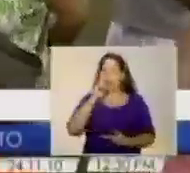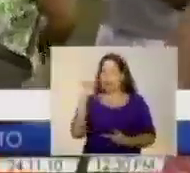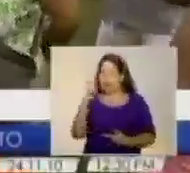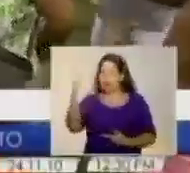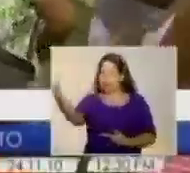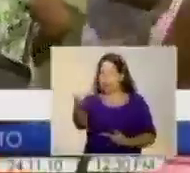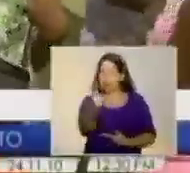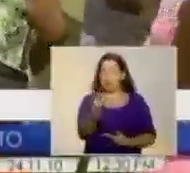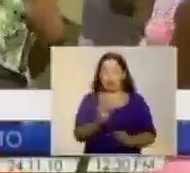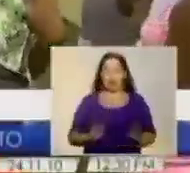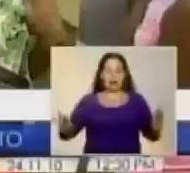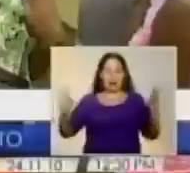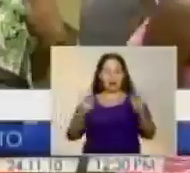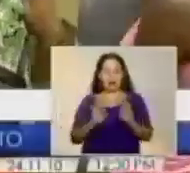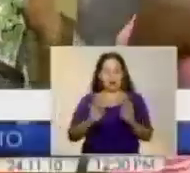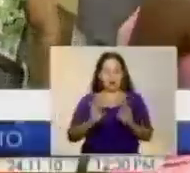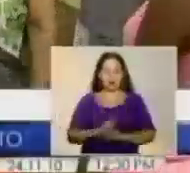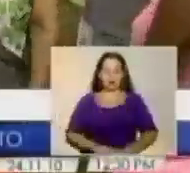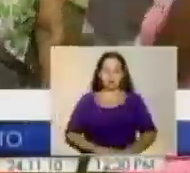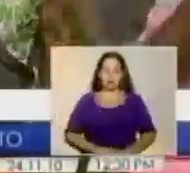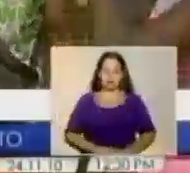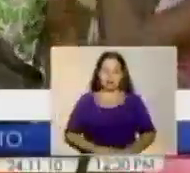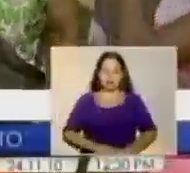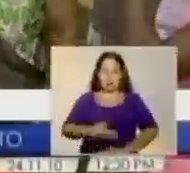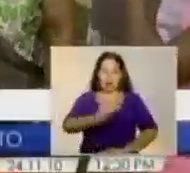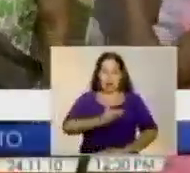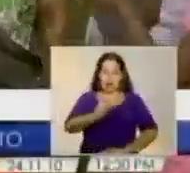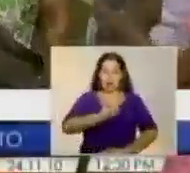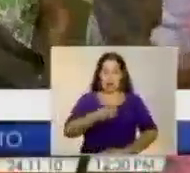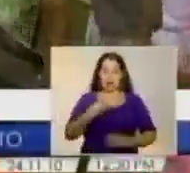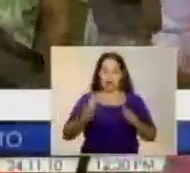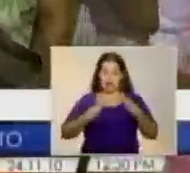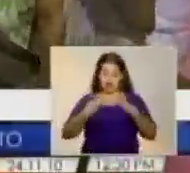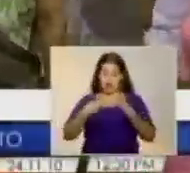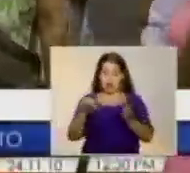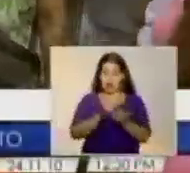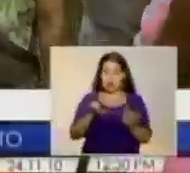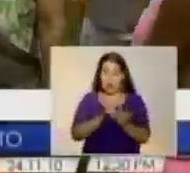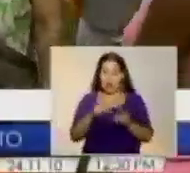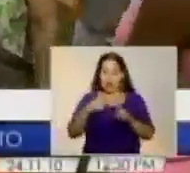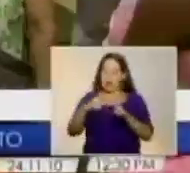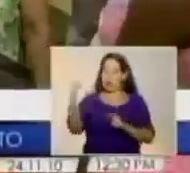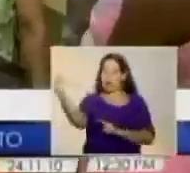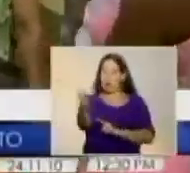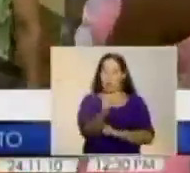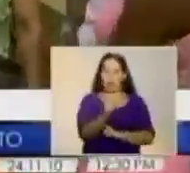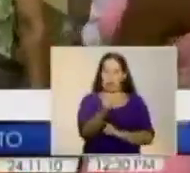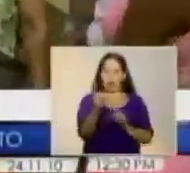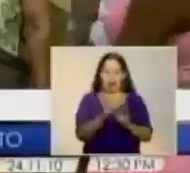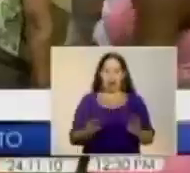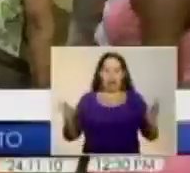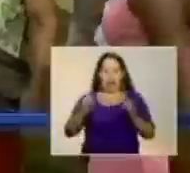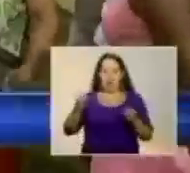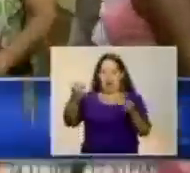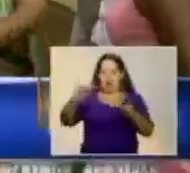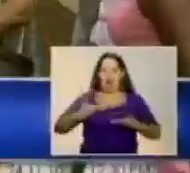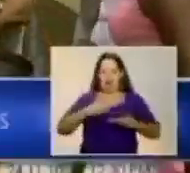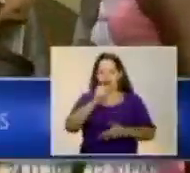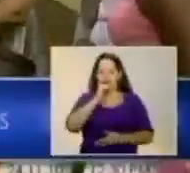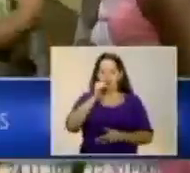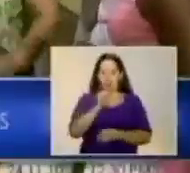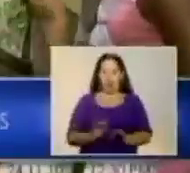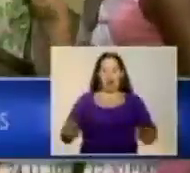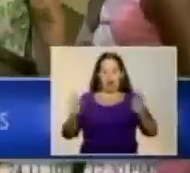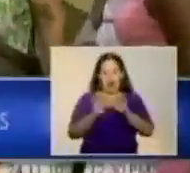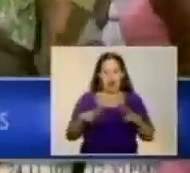aquí. ¿Y eso que el alcalde vive? El alcalde vive por allí y ni siquiera se ve por aquí, ni siquiera agua nos han mandado, no nos han